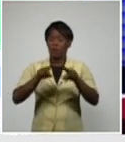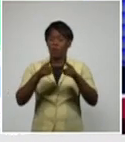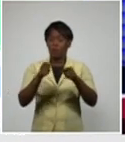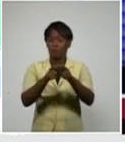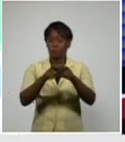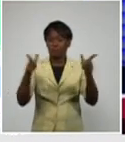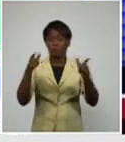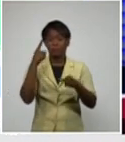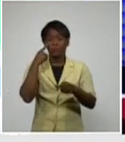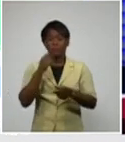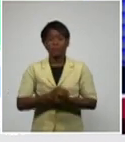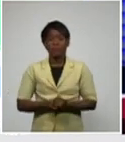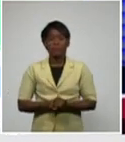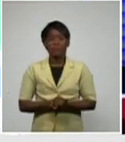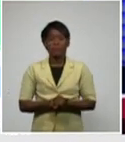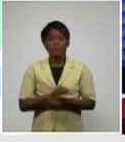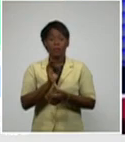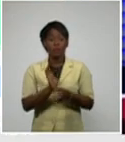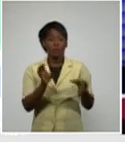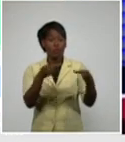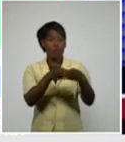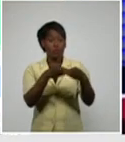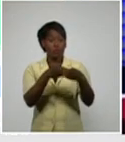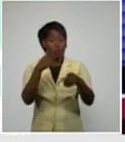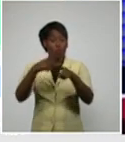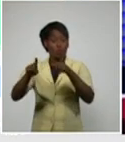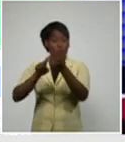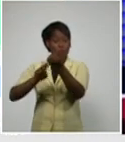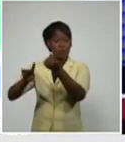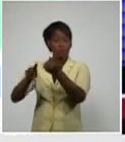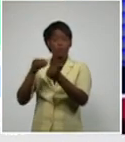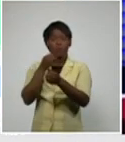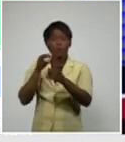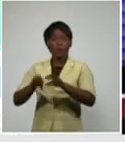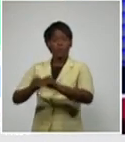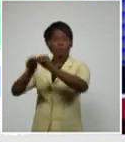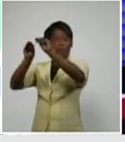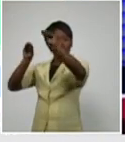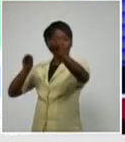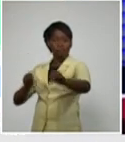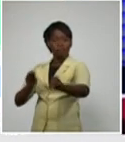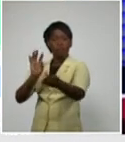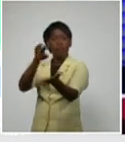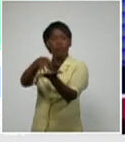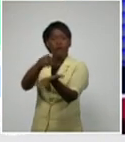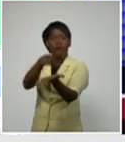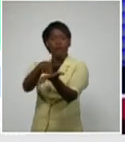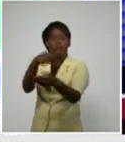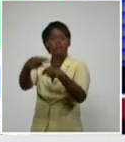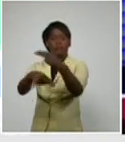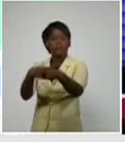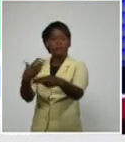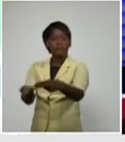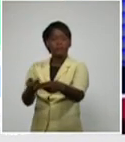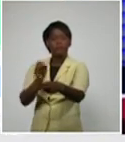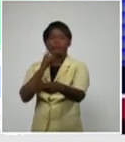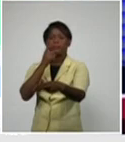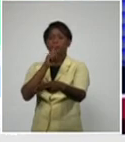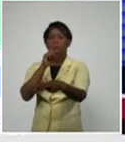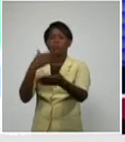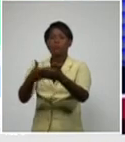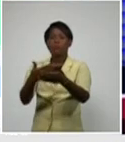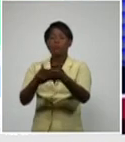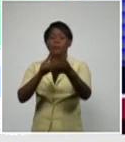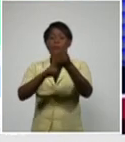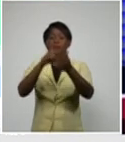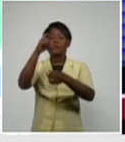los contactos van para un centro de aislamiento de contacto, donde se le hace un PCR al 5.º día de estar